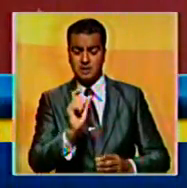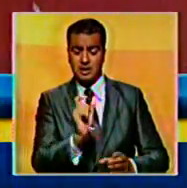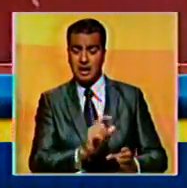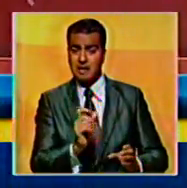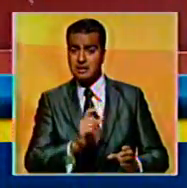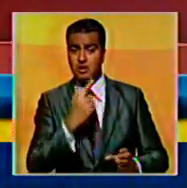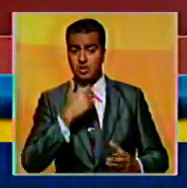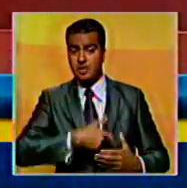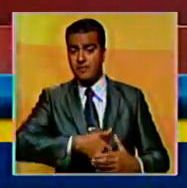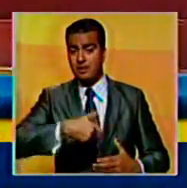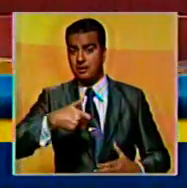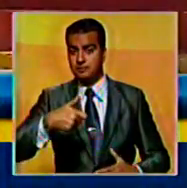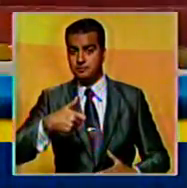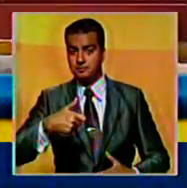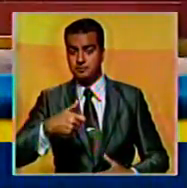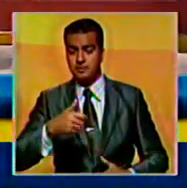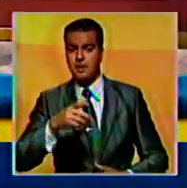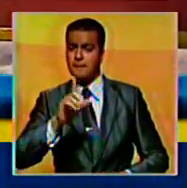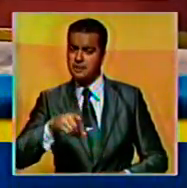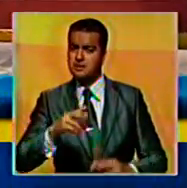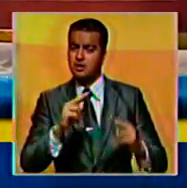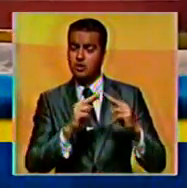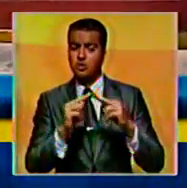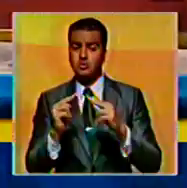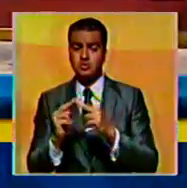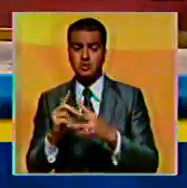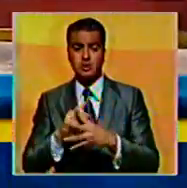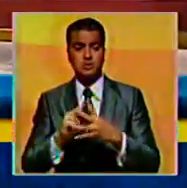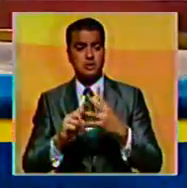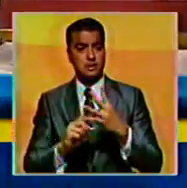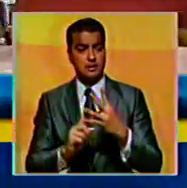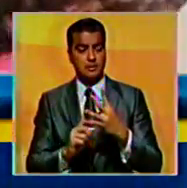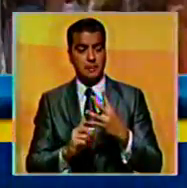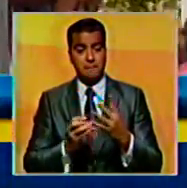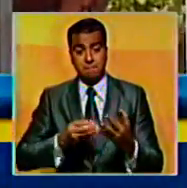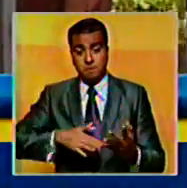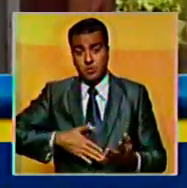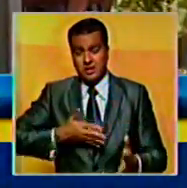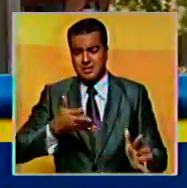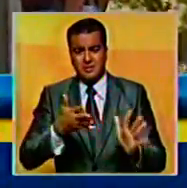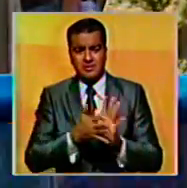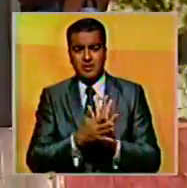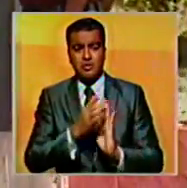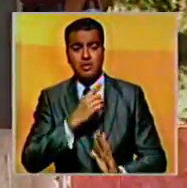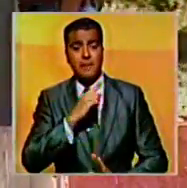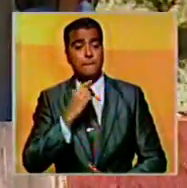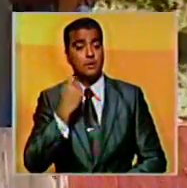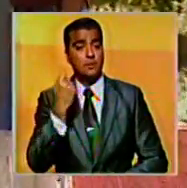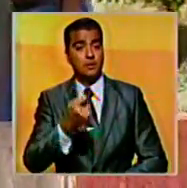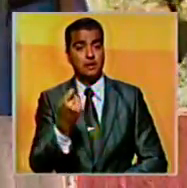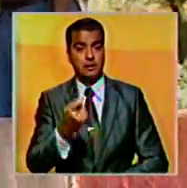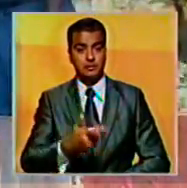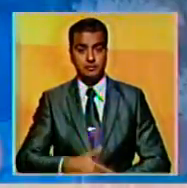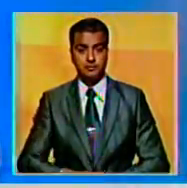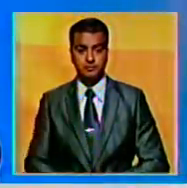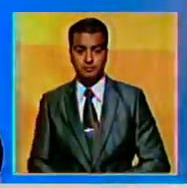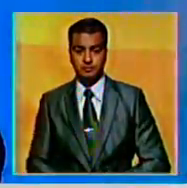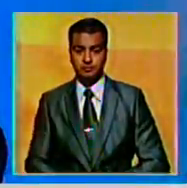de bala extraoficialmente se conoció que el móvil del crimen podría tratarse de una muerte por